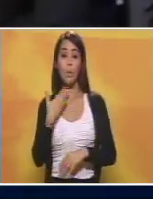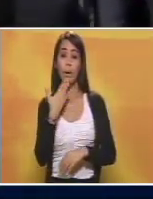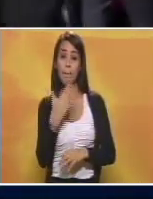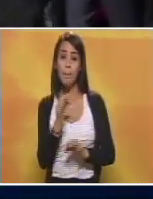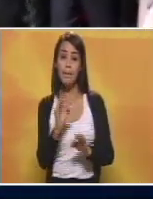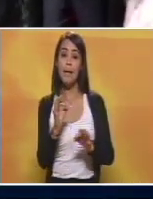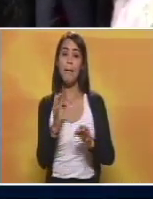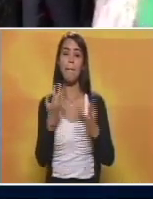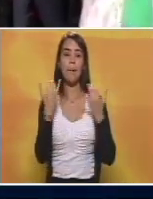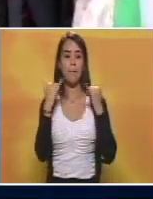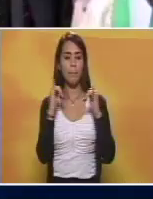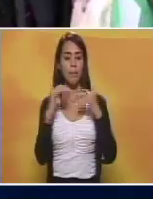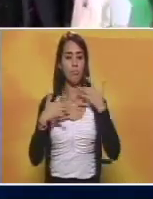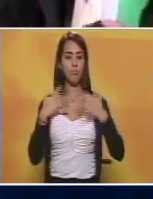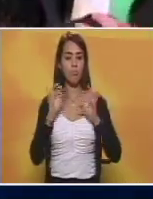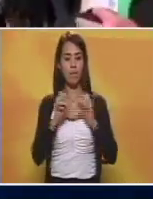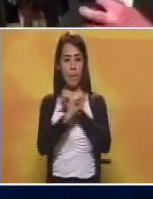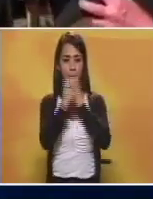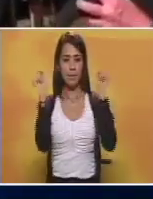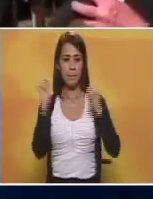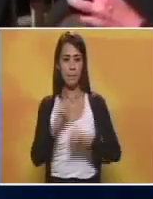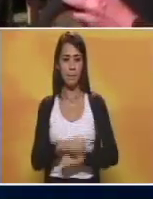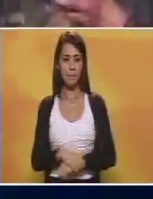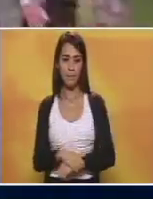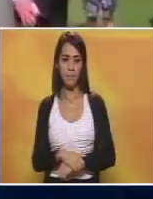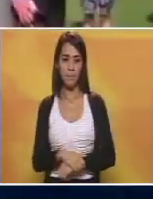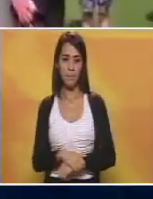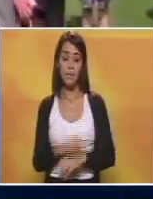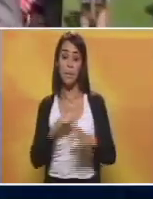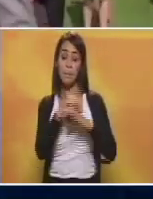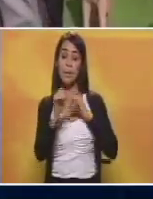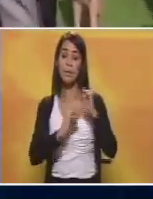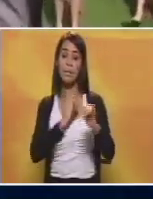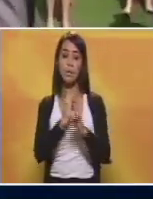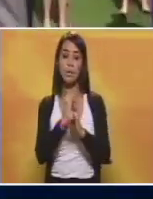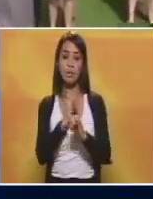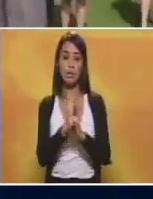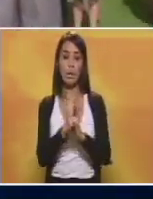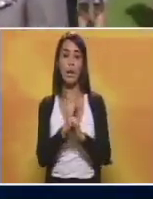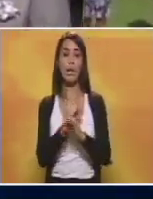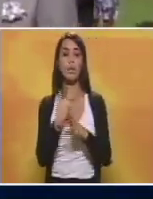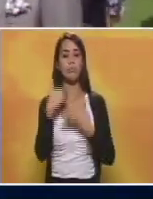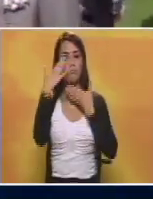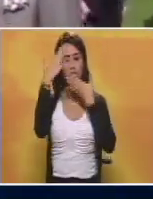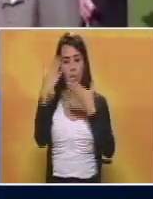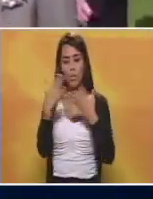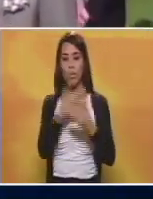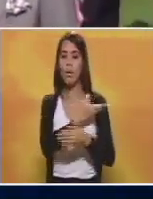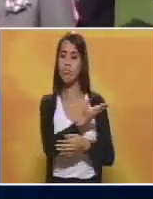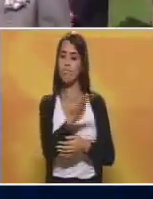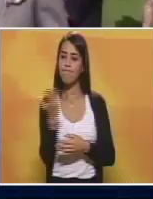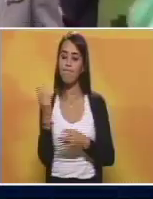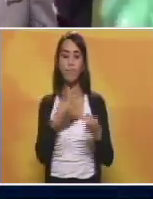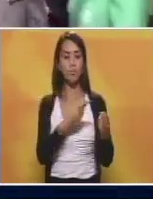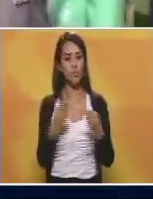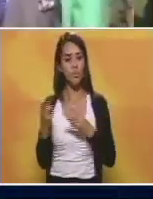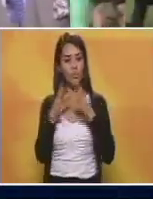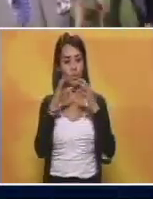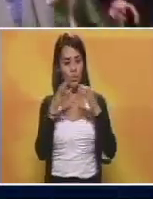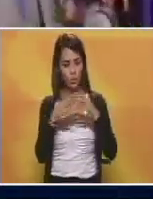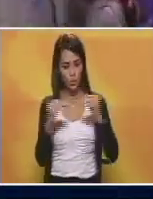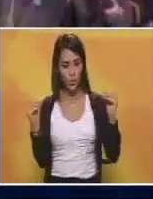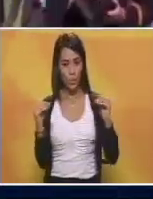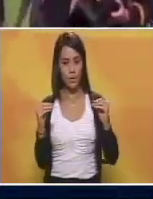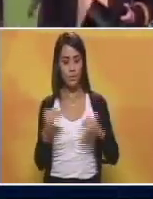para este tipo de actos por la mañana medios internacionales reseñaron que saludó a los cientos de invitados vinculados a